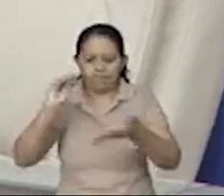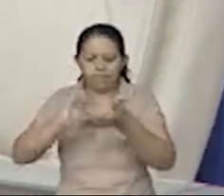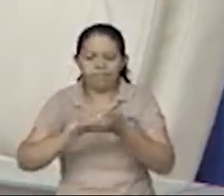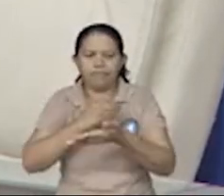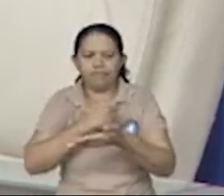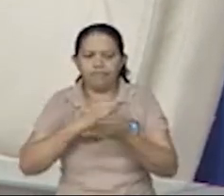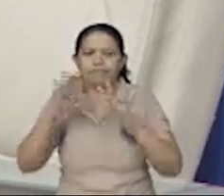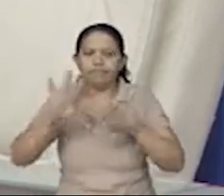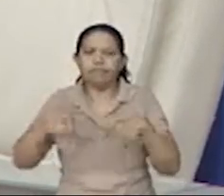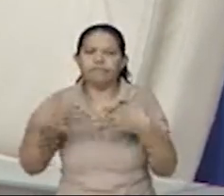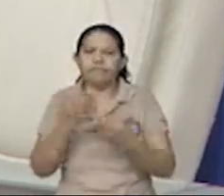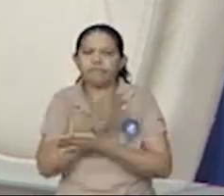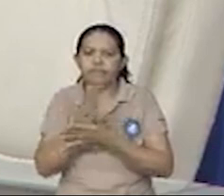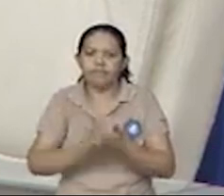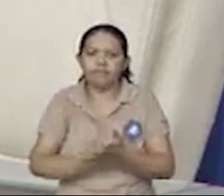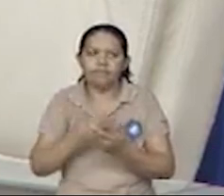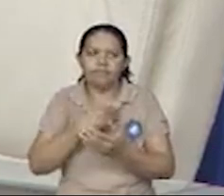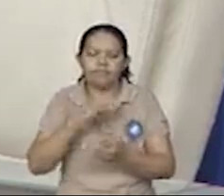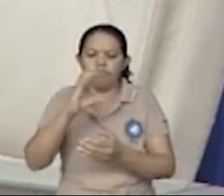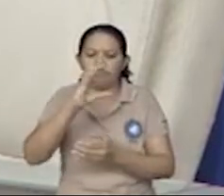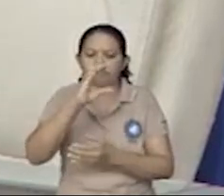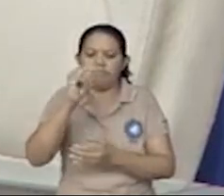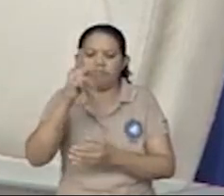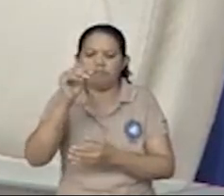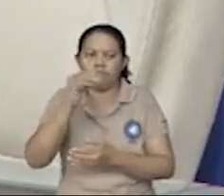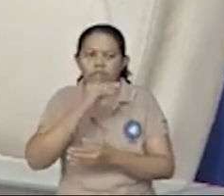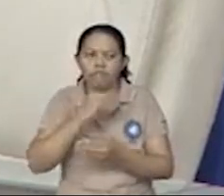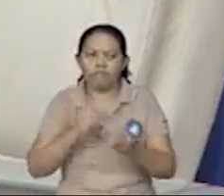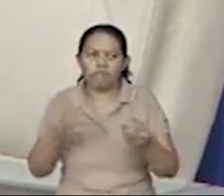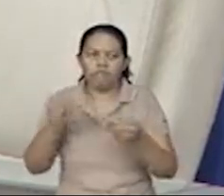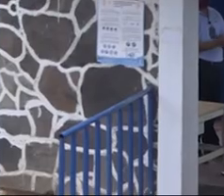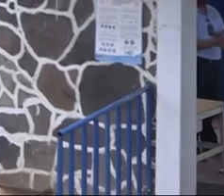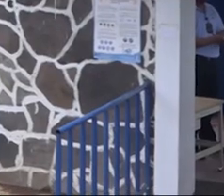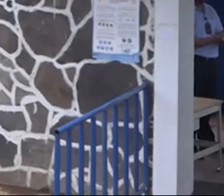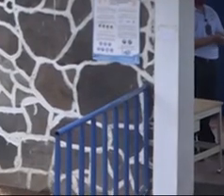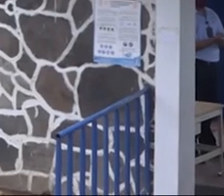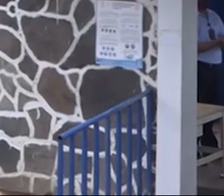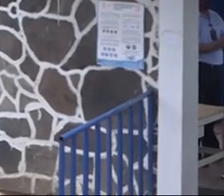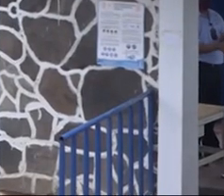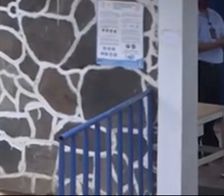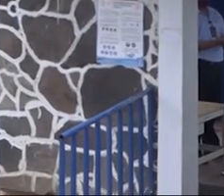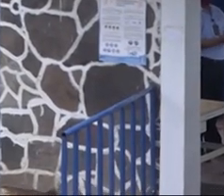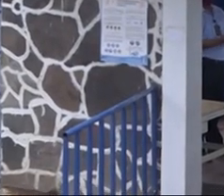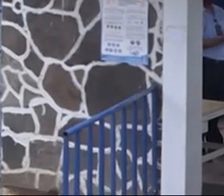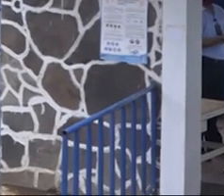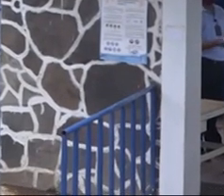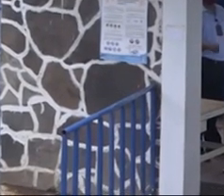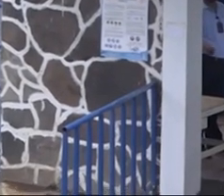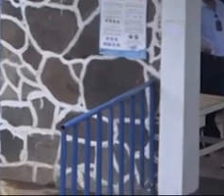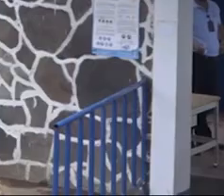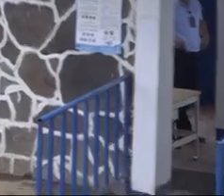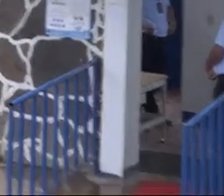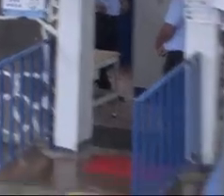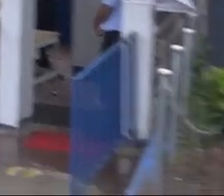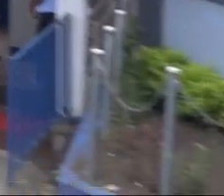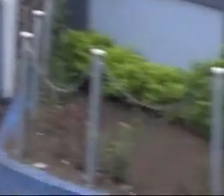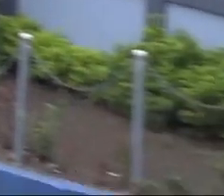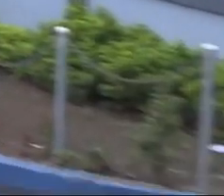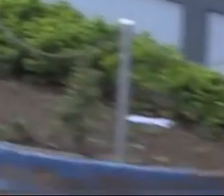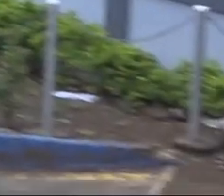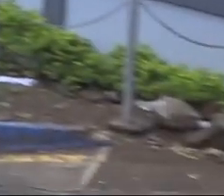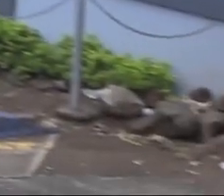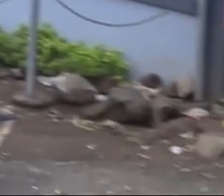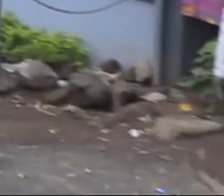trasladarla a la Procuraduría General de la República. Crea el Consejo Nacional de Administración y